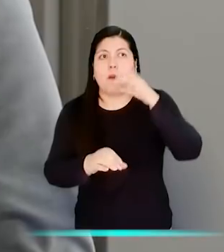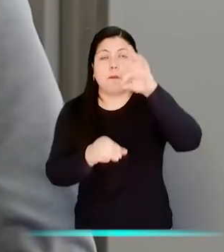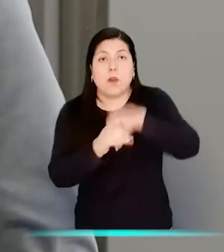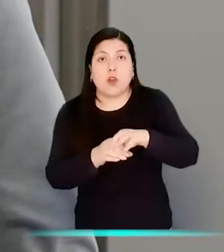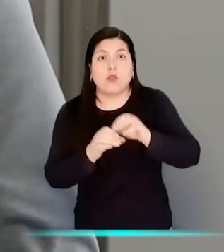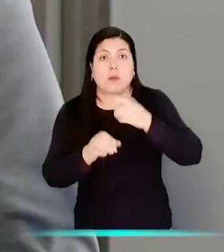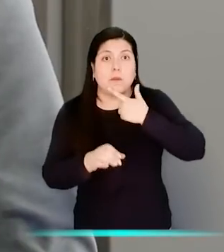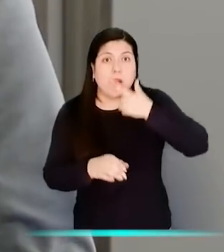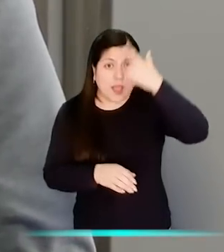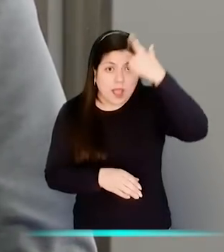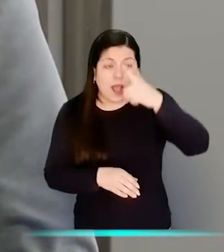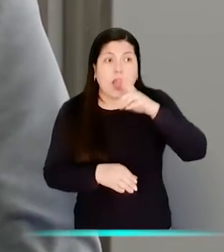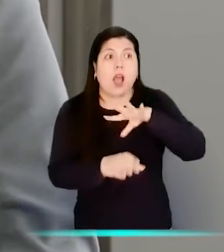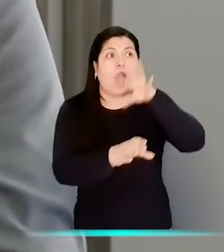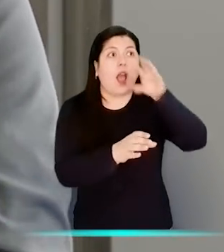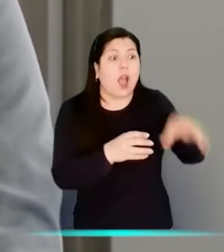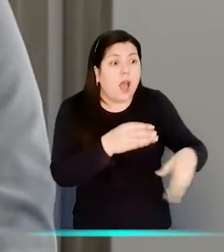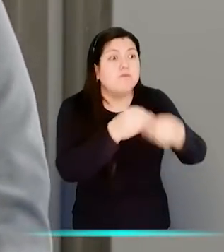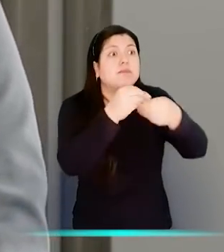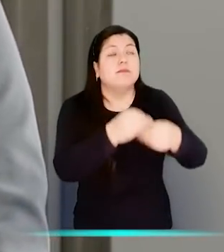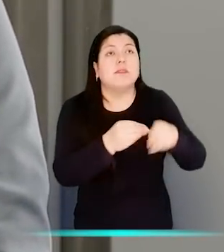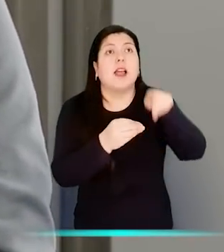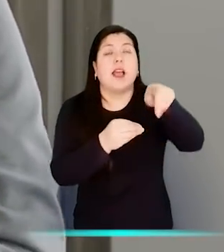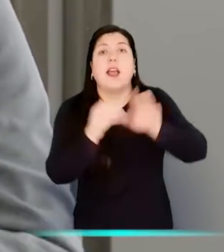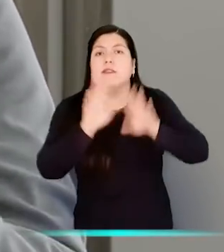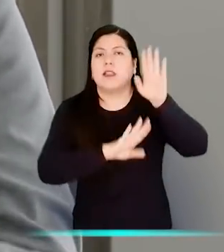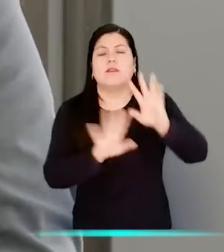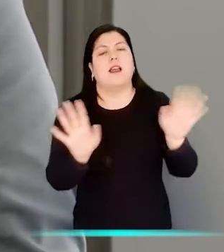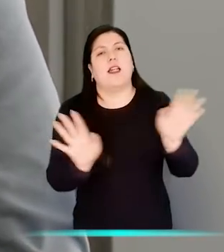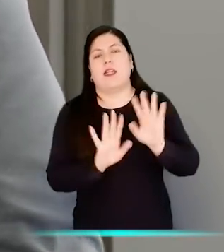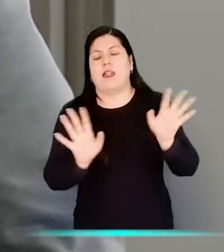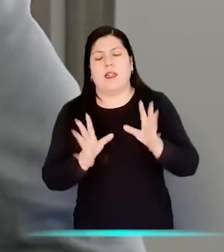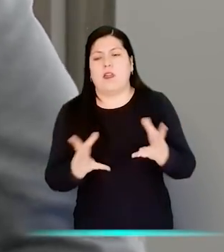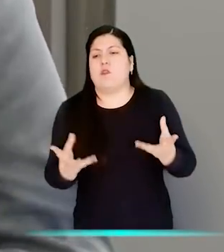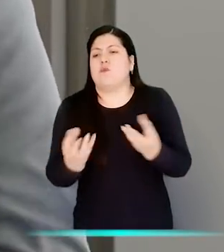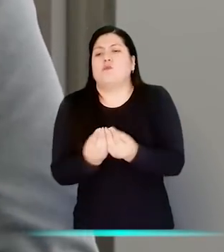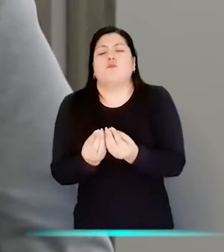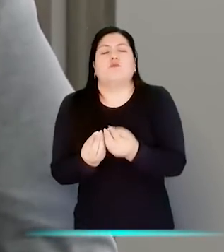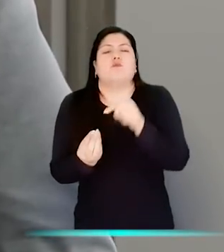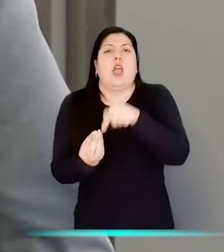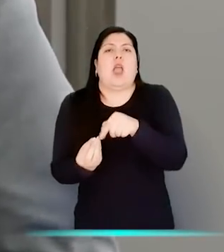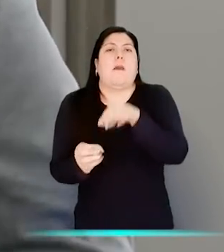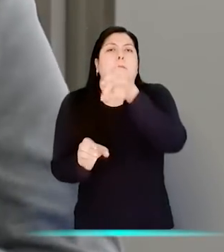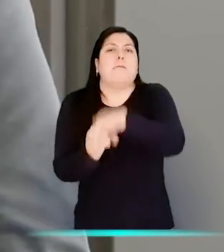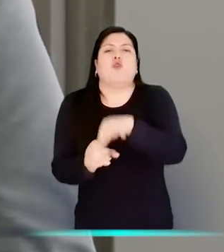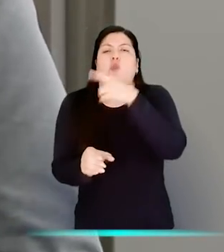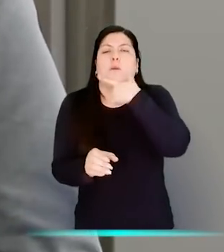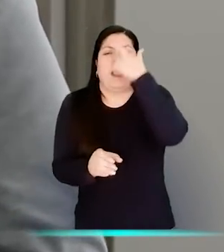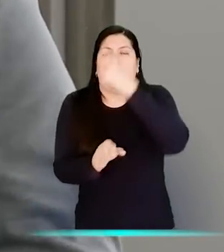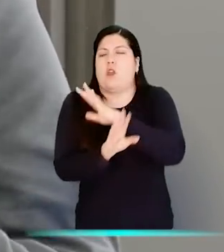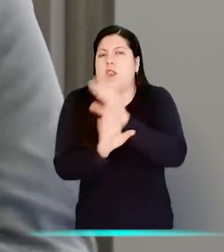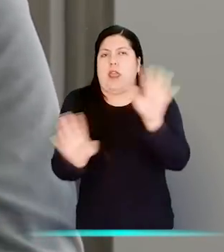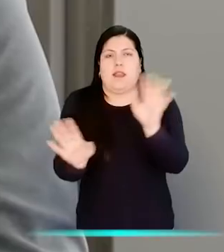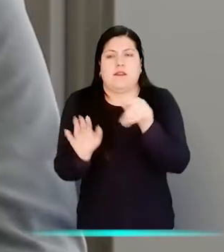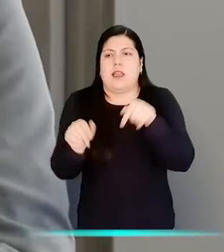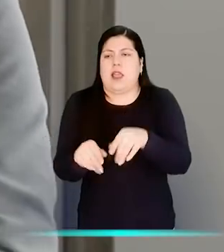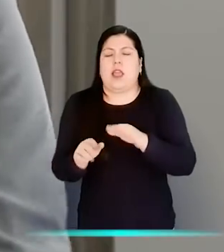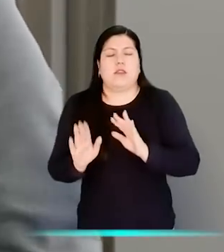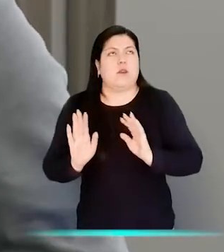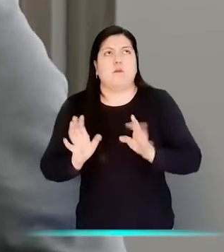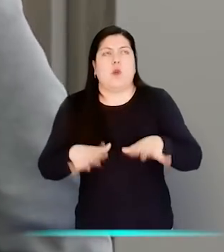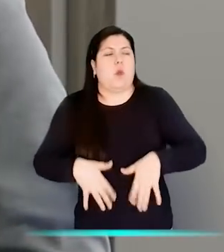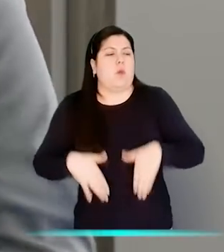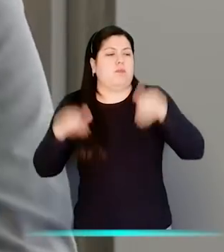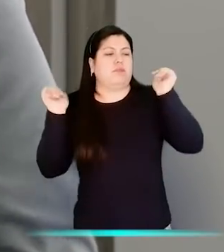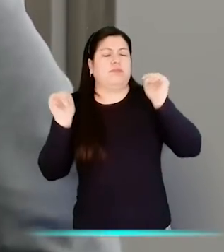vez dejemos claro que el voto en blanco es otro movimiento. De una u otra forma es la manera como la ciudadanía va a expresar que no está conforme con ninguno